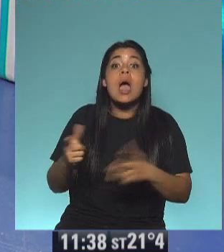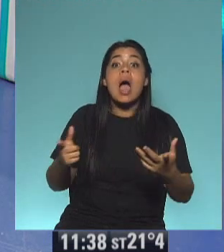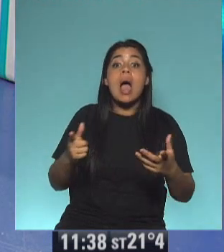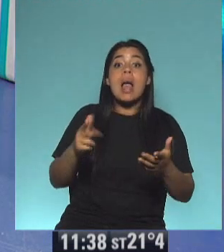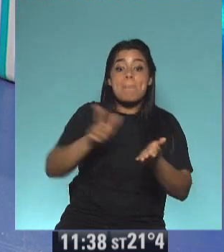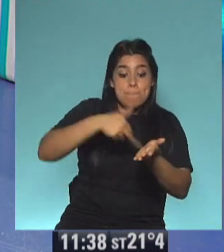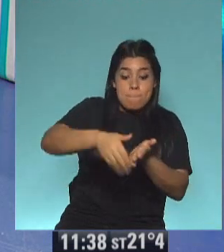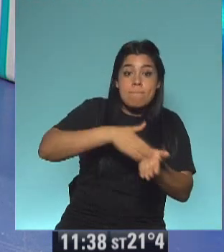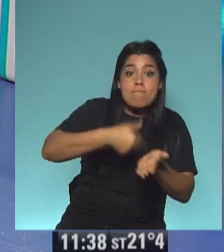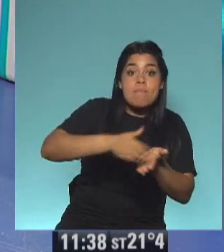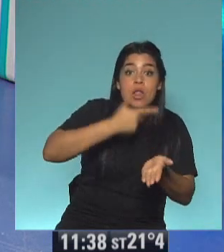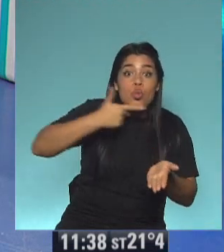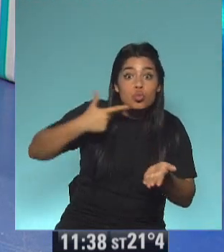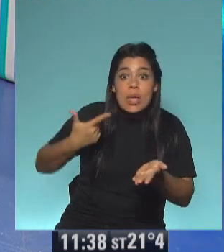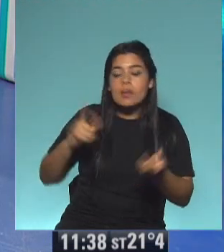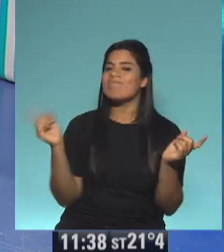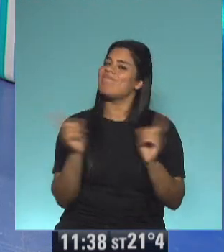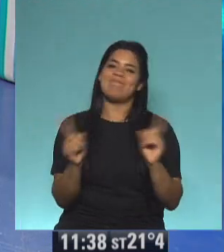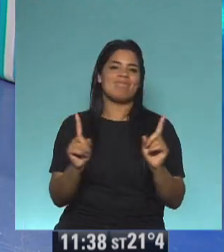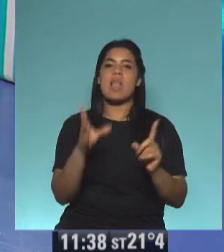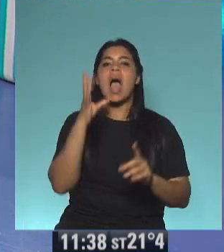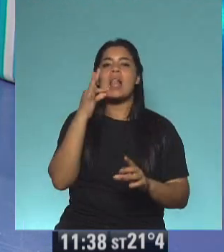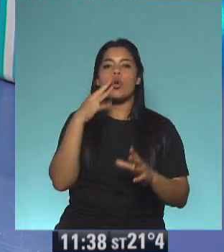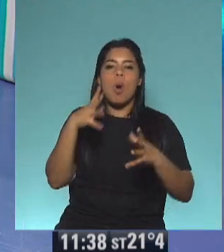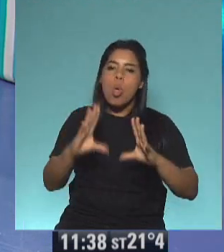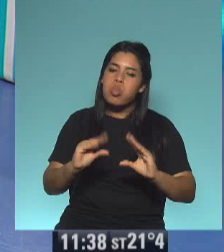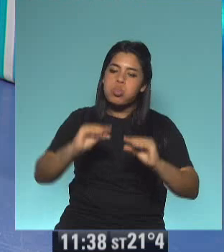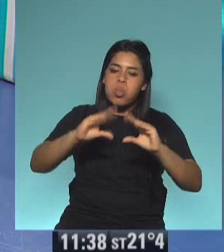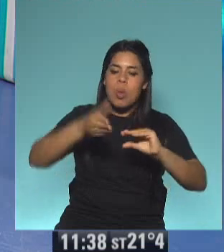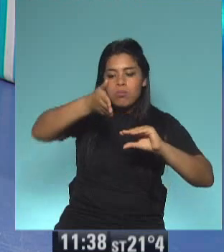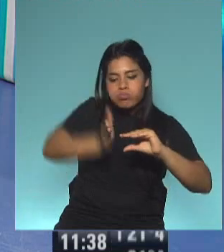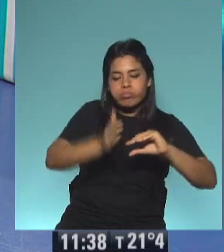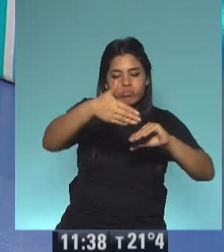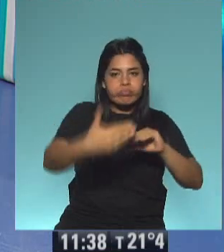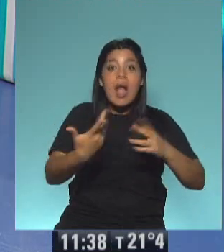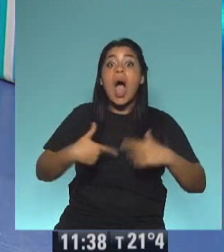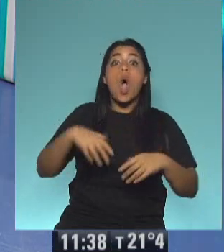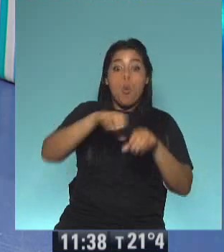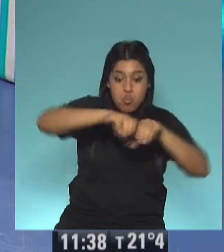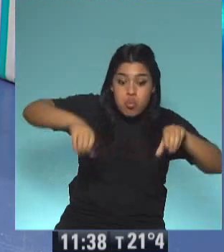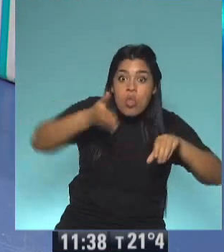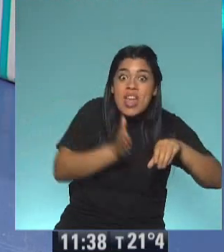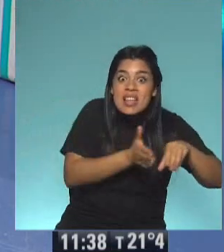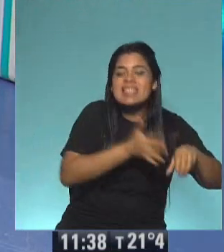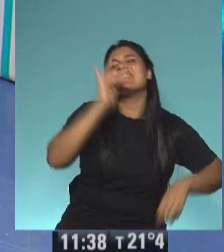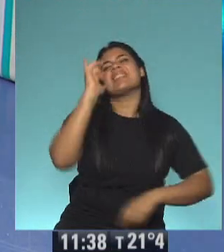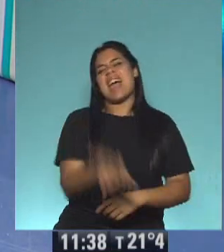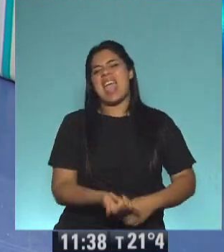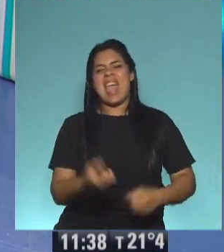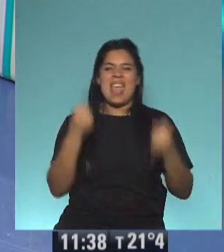mermelada de limón? No, no. Algo más esponjoso. Algo que se corta en porciones. ¡Un pudín de limón! ¡Sí! ¡Vamos! ¡Muy bien!